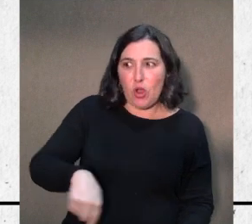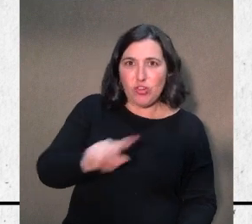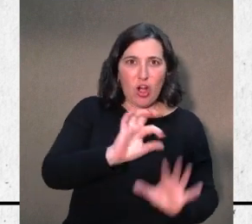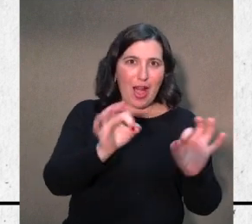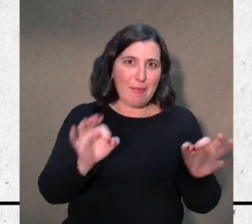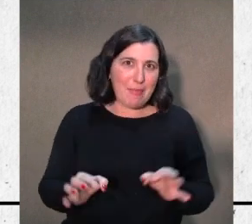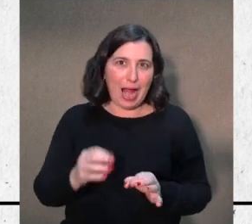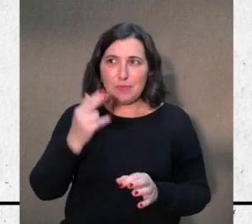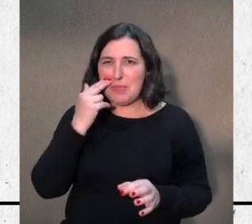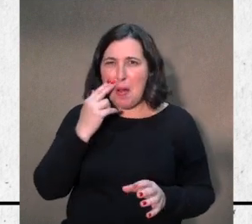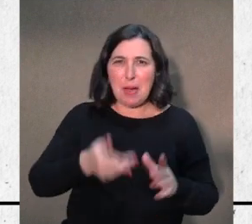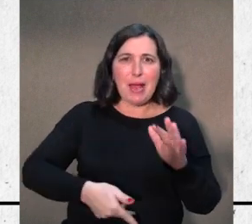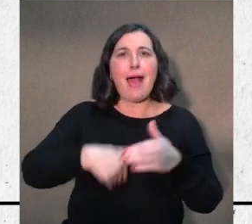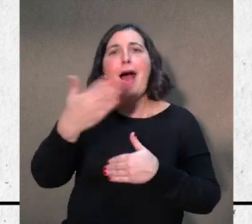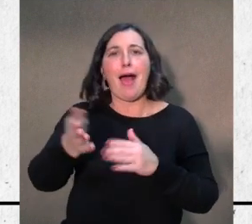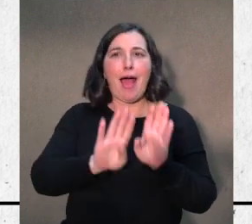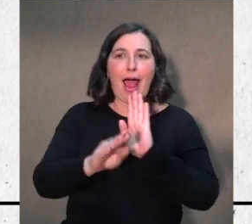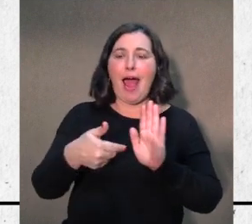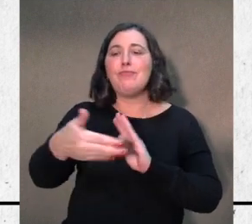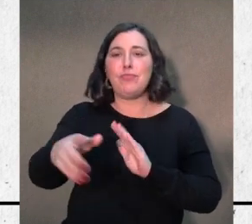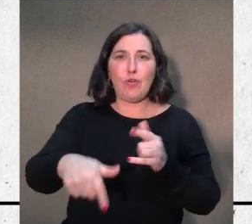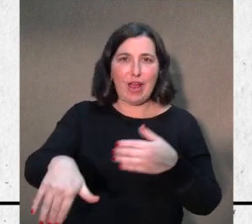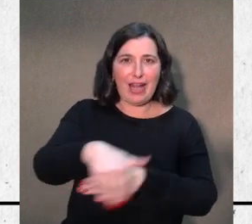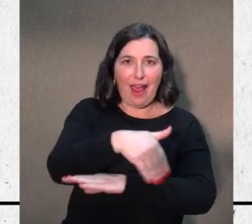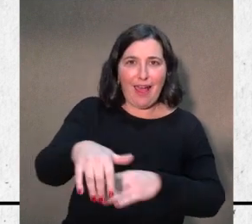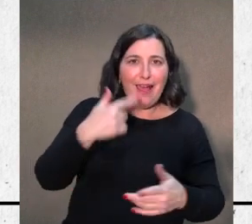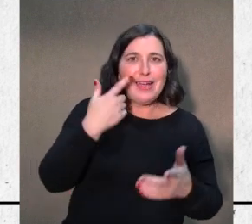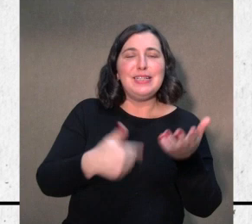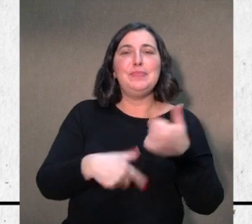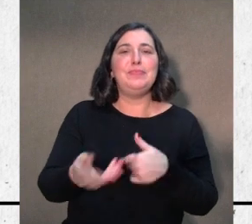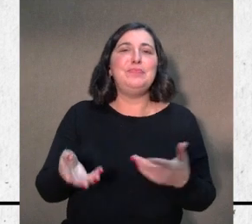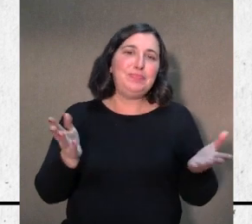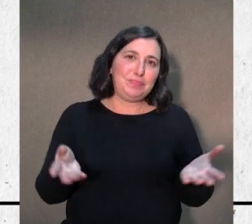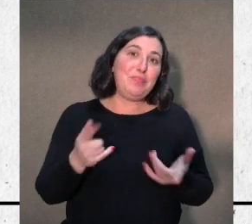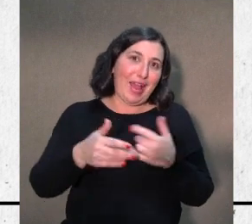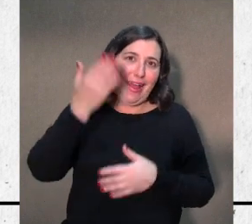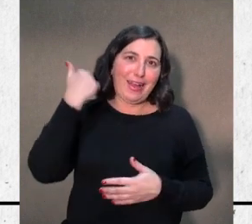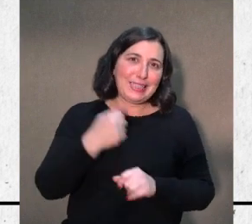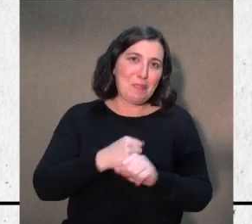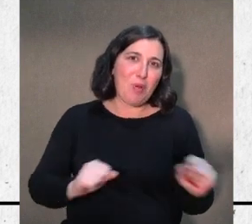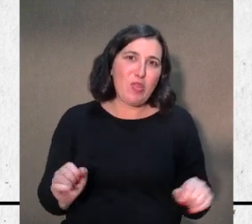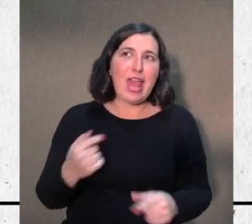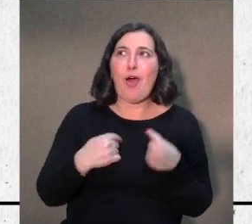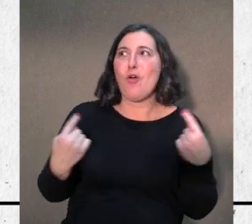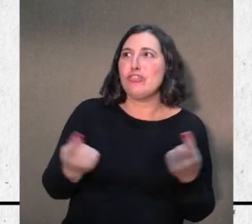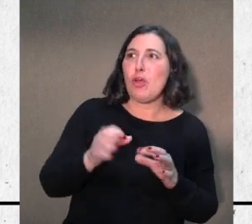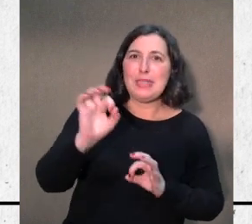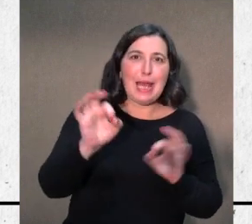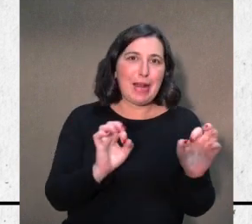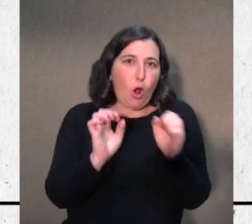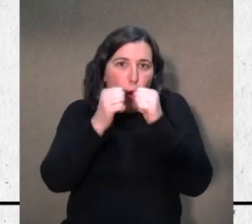Pero de ahí hay mil anécdotas o de escondernos o algo porque era sagrada la siesta. Y hoy lo entiendo. Hoy lo entiendo de por qué él necesitaba ese